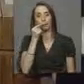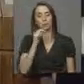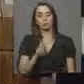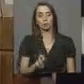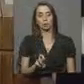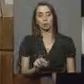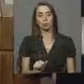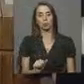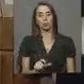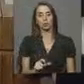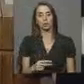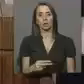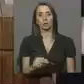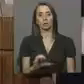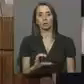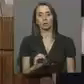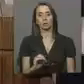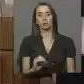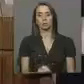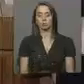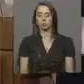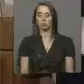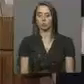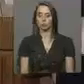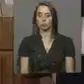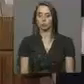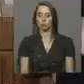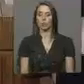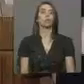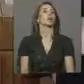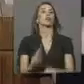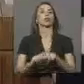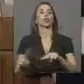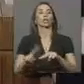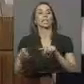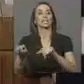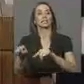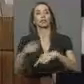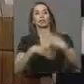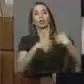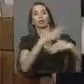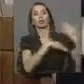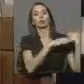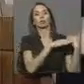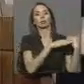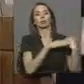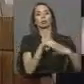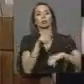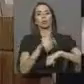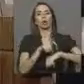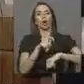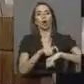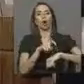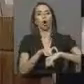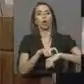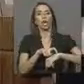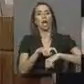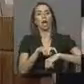retrotraer lo hecho respecto a los horarios en nuestro país.